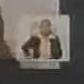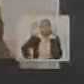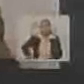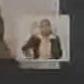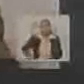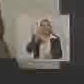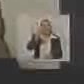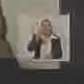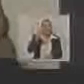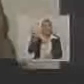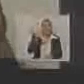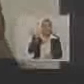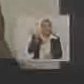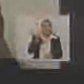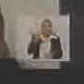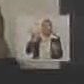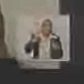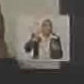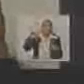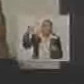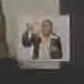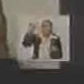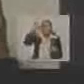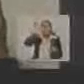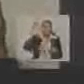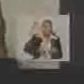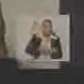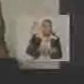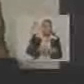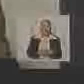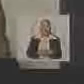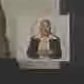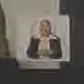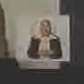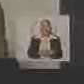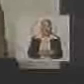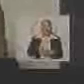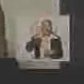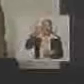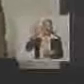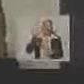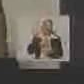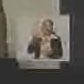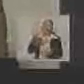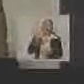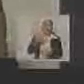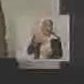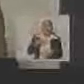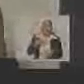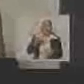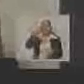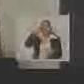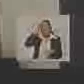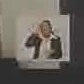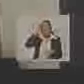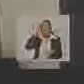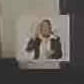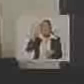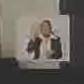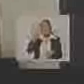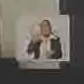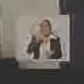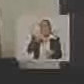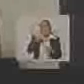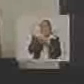órganos representativos y sobre todo para eso es la división de poderes. A mí me pesa mucho esta condición, por eso Morena